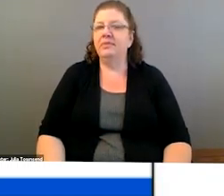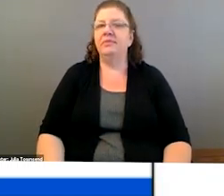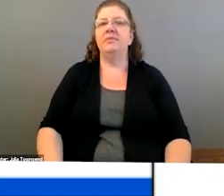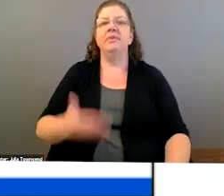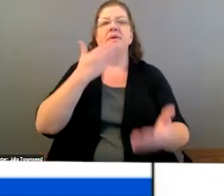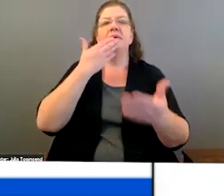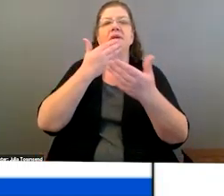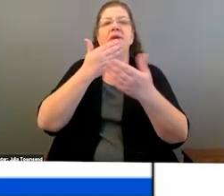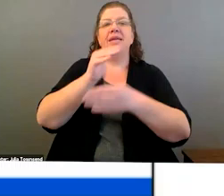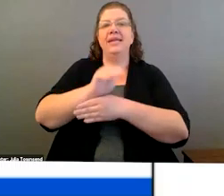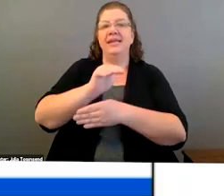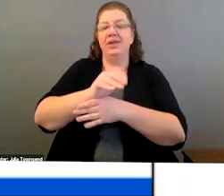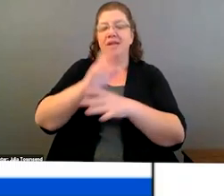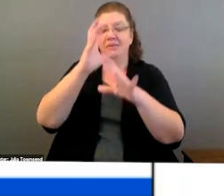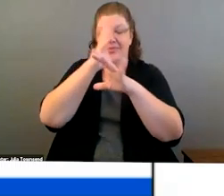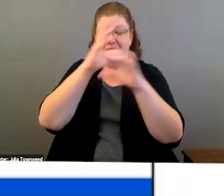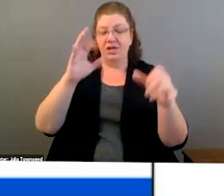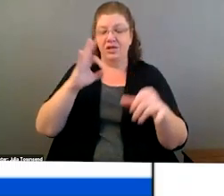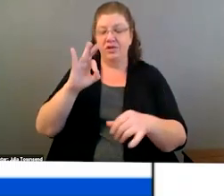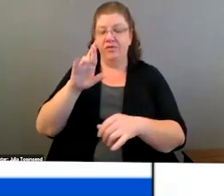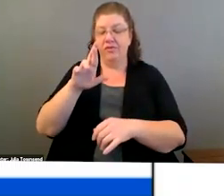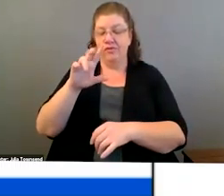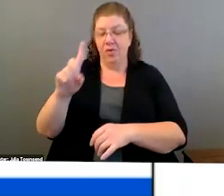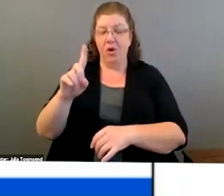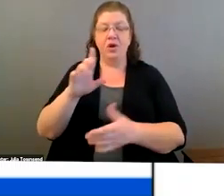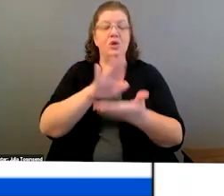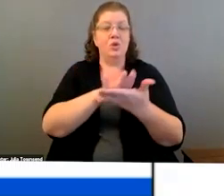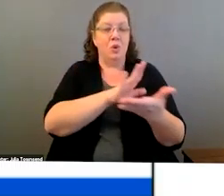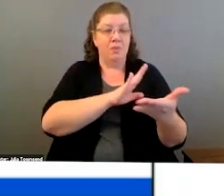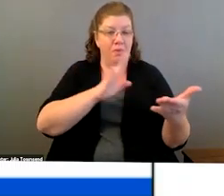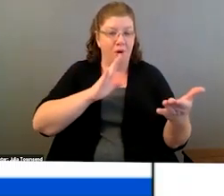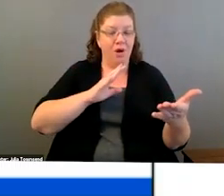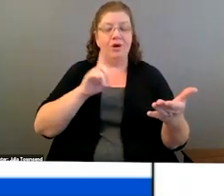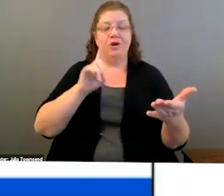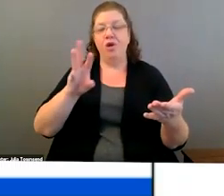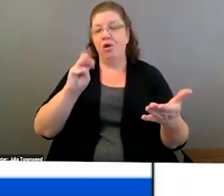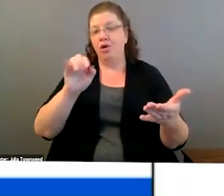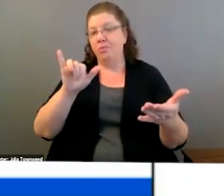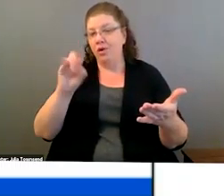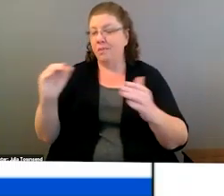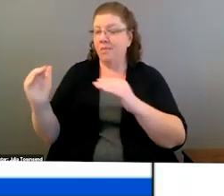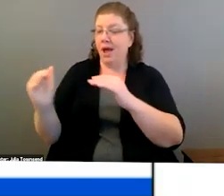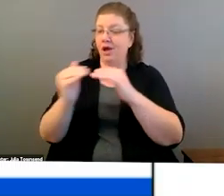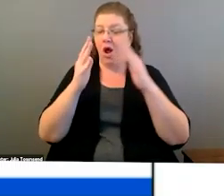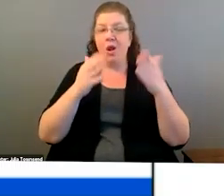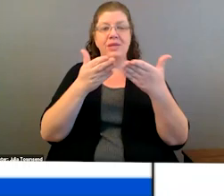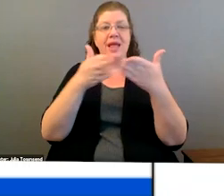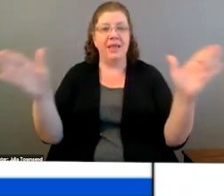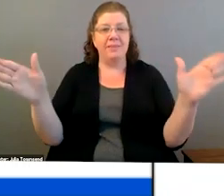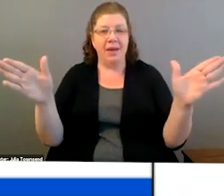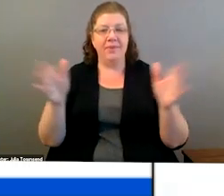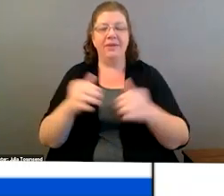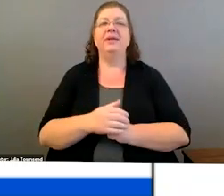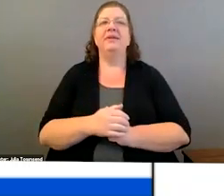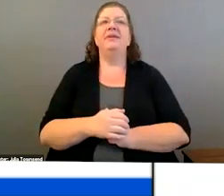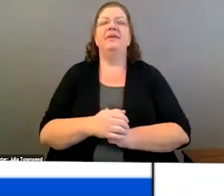buenas noches miembros del consejo doctora maldonado a mis colegas y al público